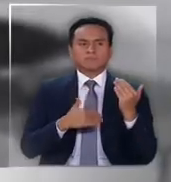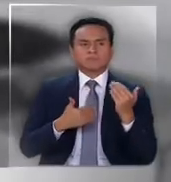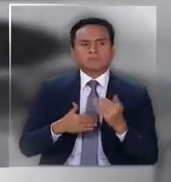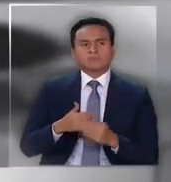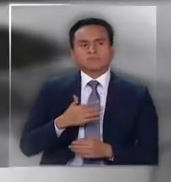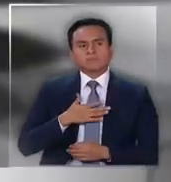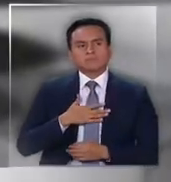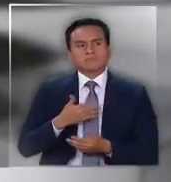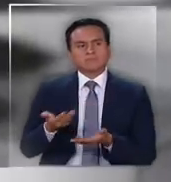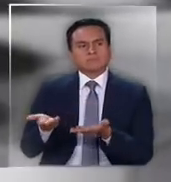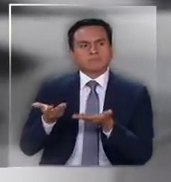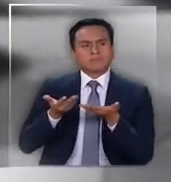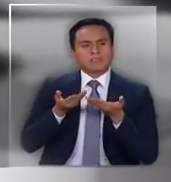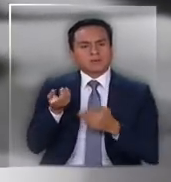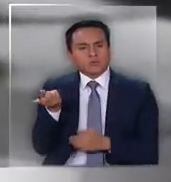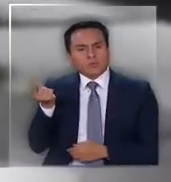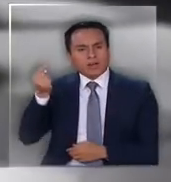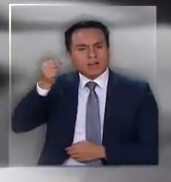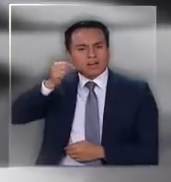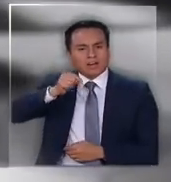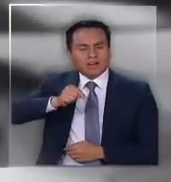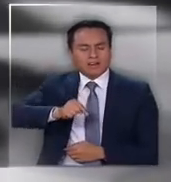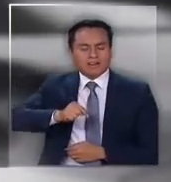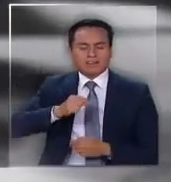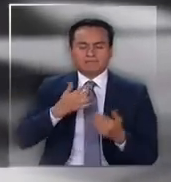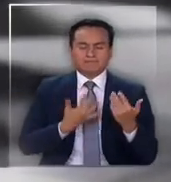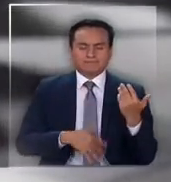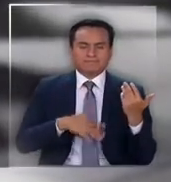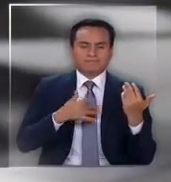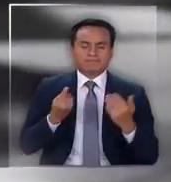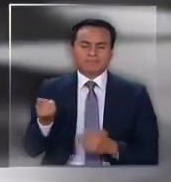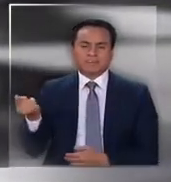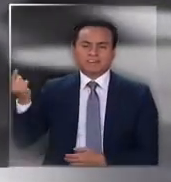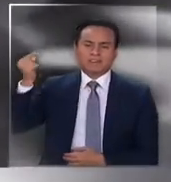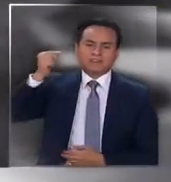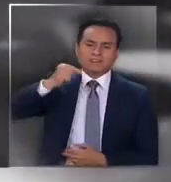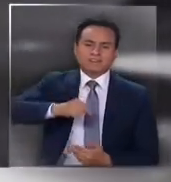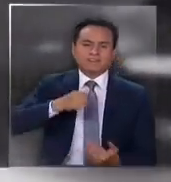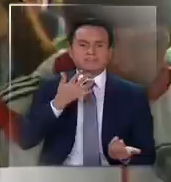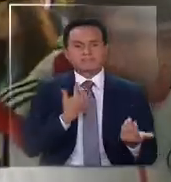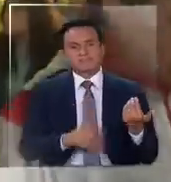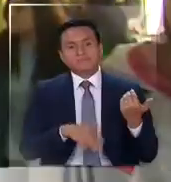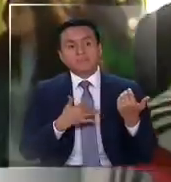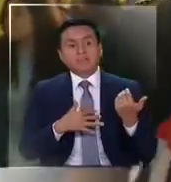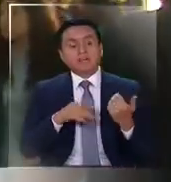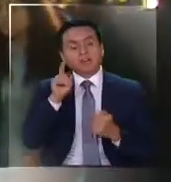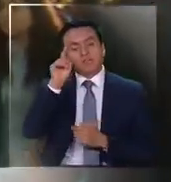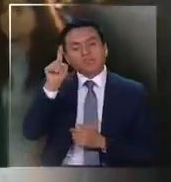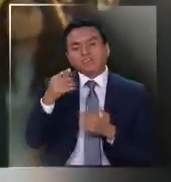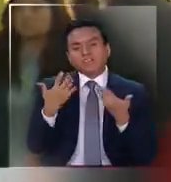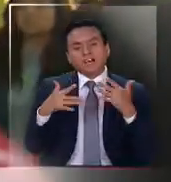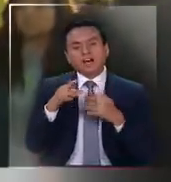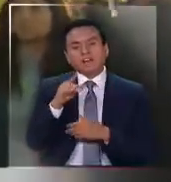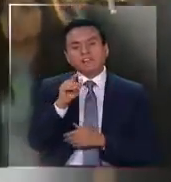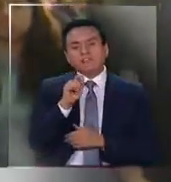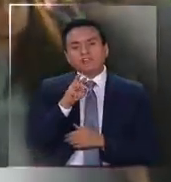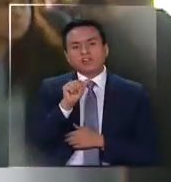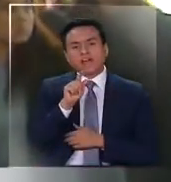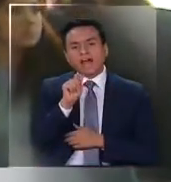La noche me hace volver. canción favorita de Salvatore